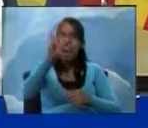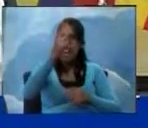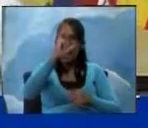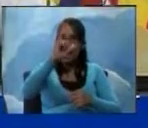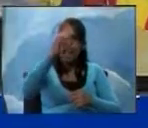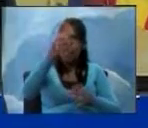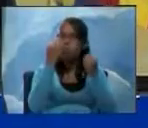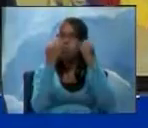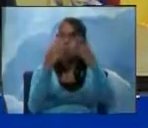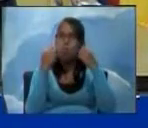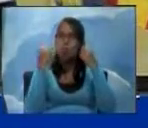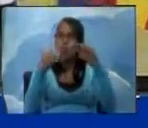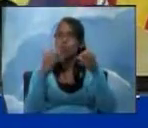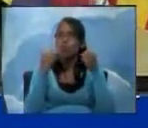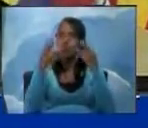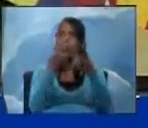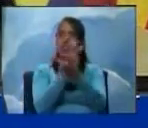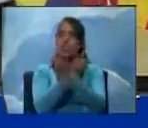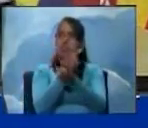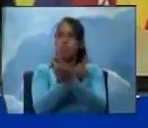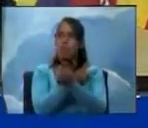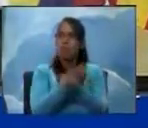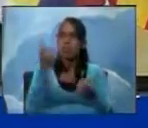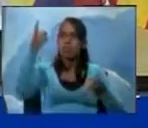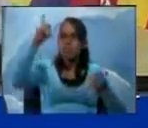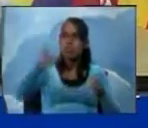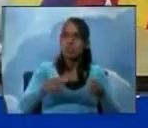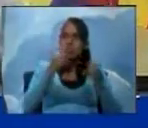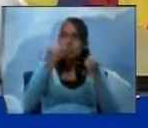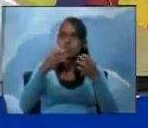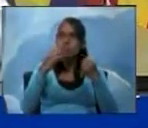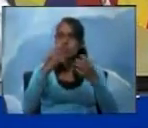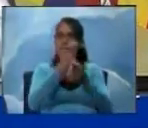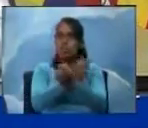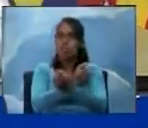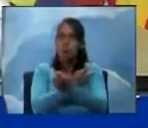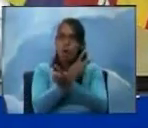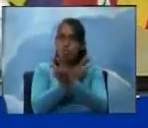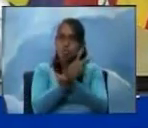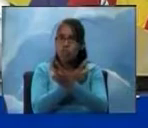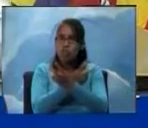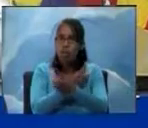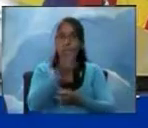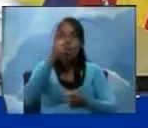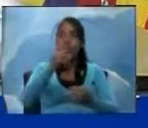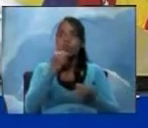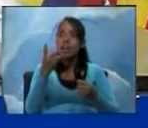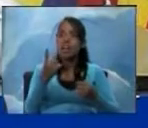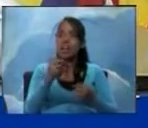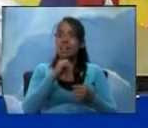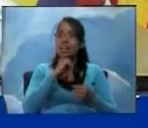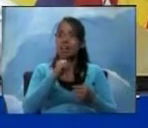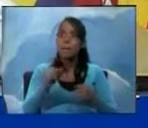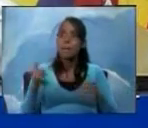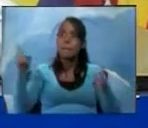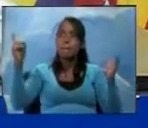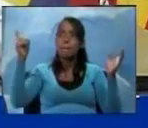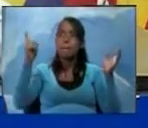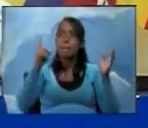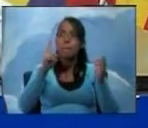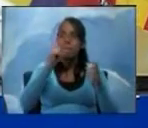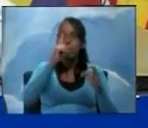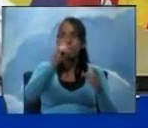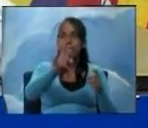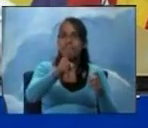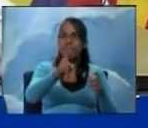legión, porque somos muchos, muchos, muchos. ¿Sabe lo que es una legión? Una legión son